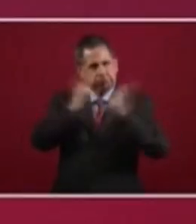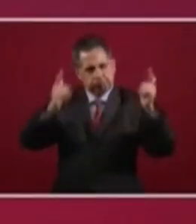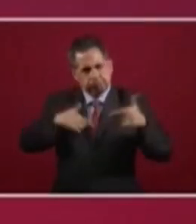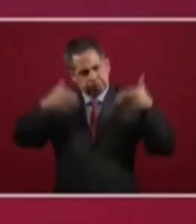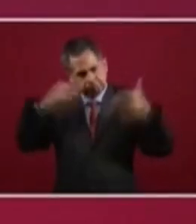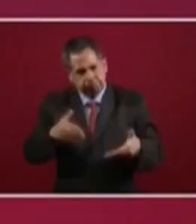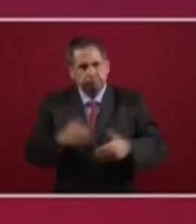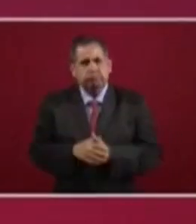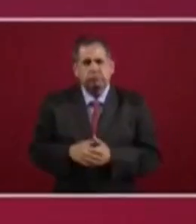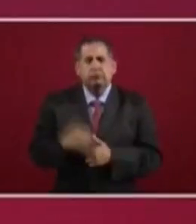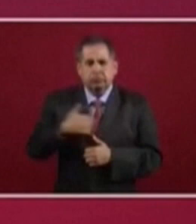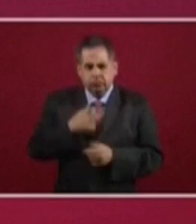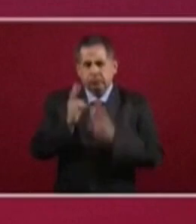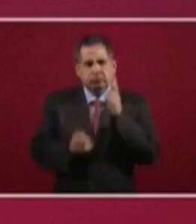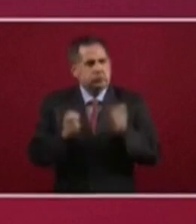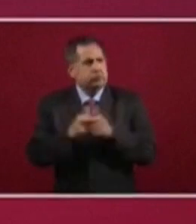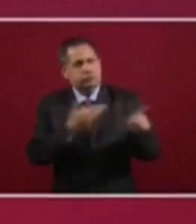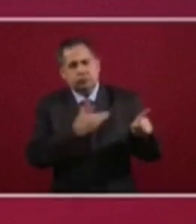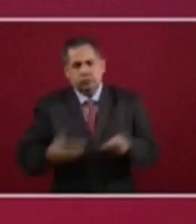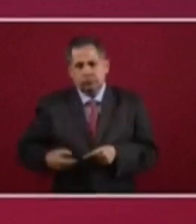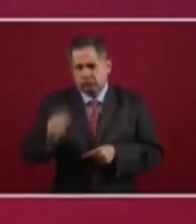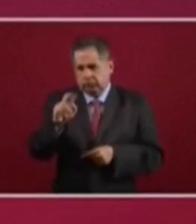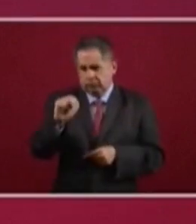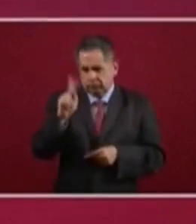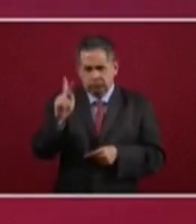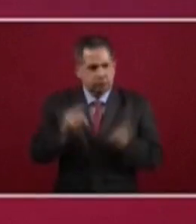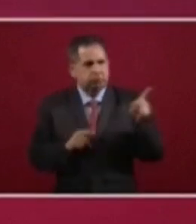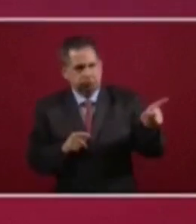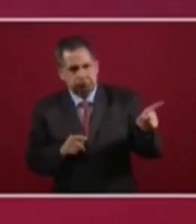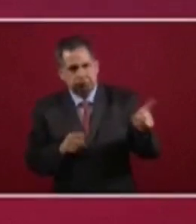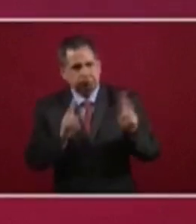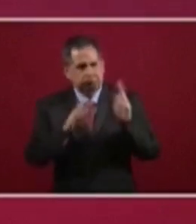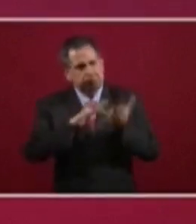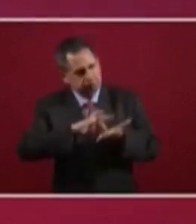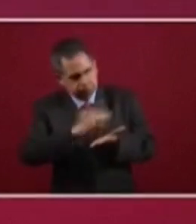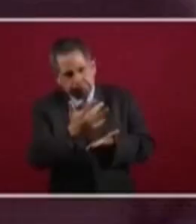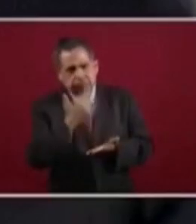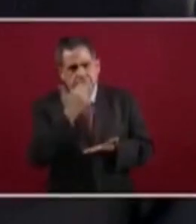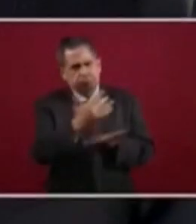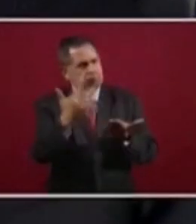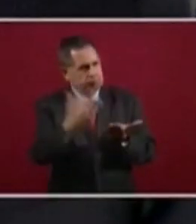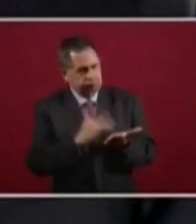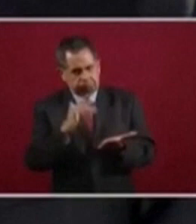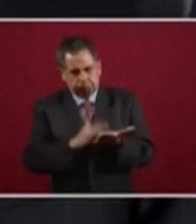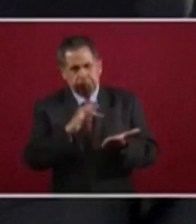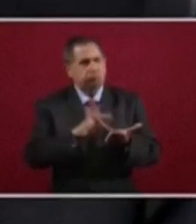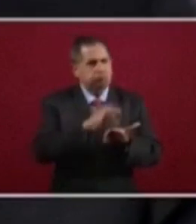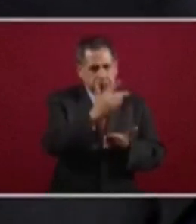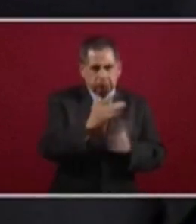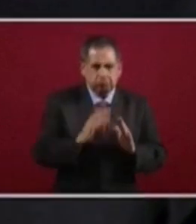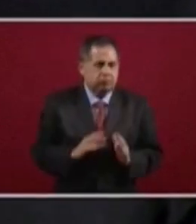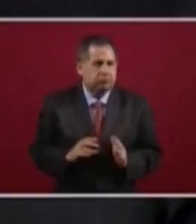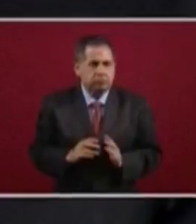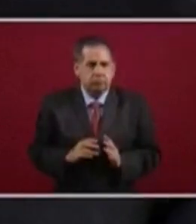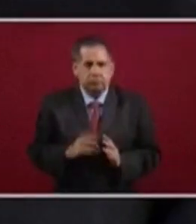entonces voy a hablar con el presidente de trump para agradecerle su apoyo y